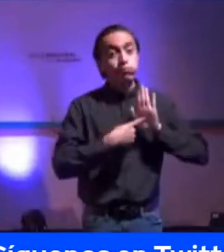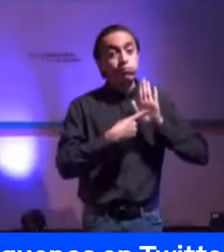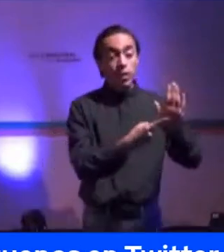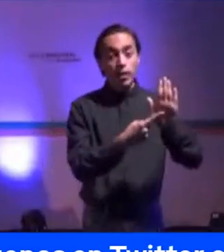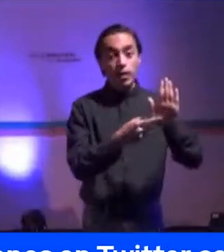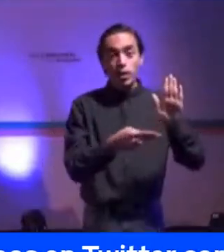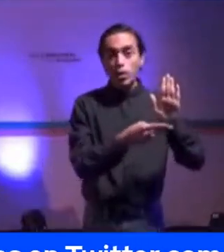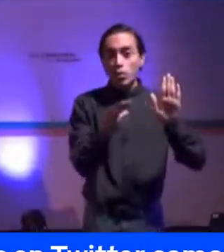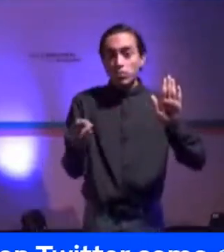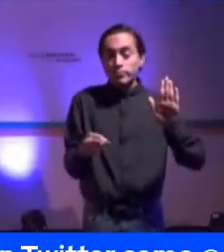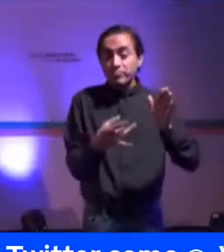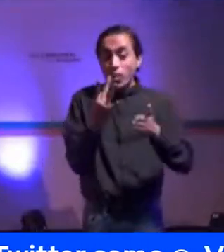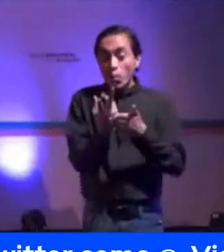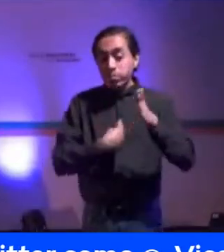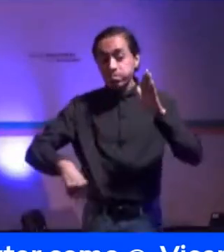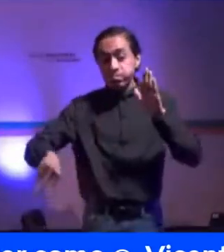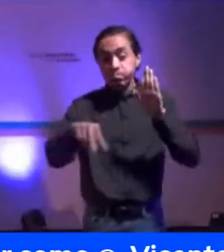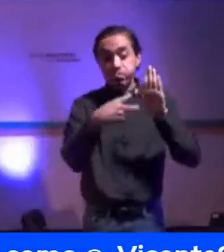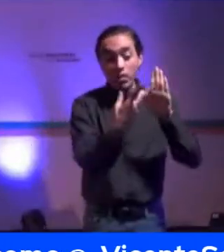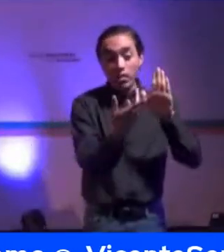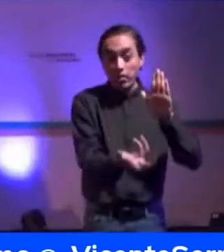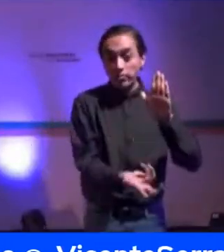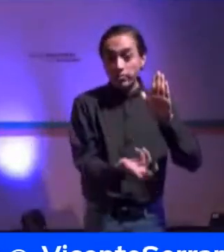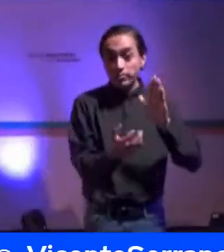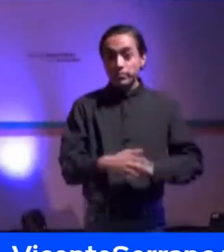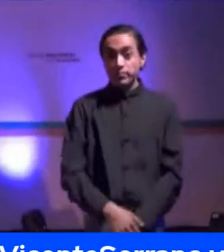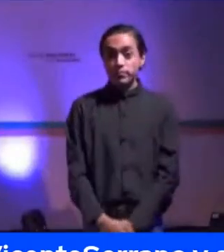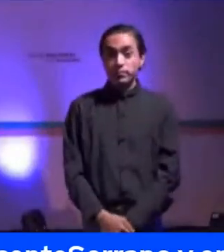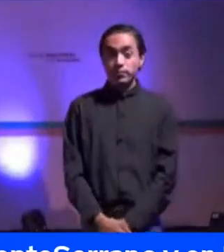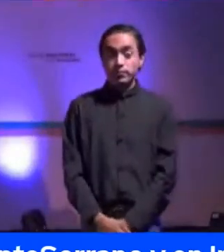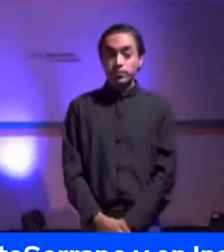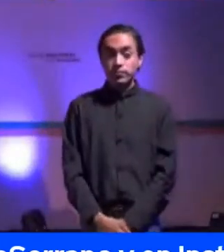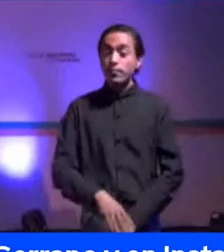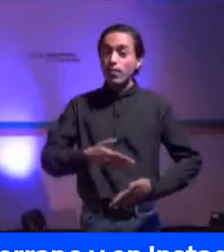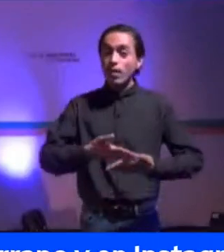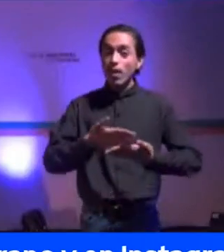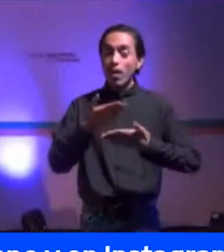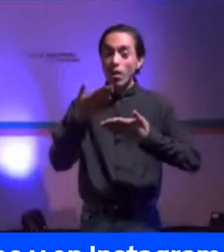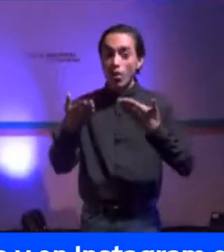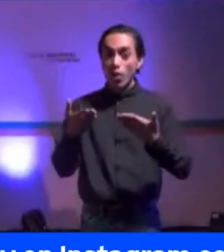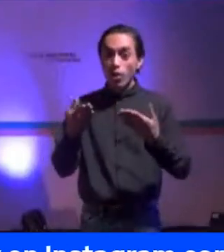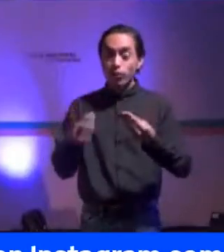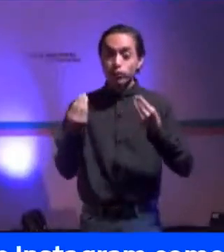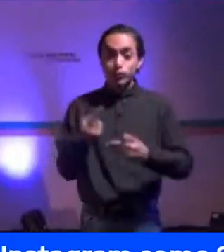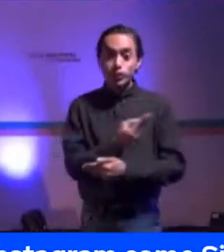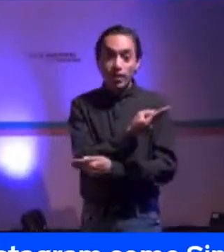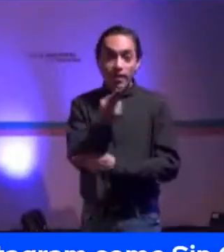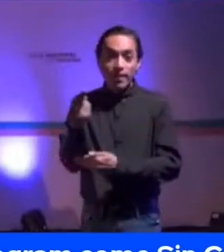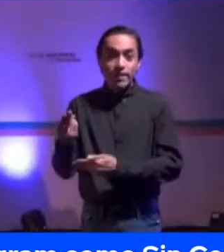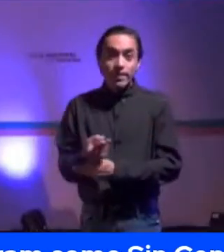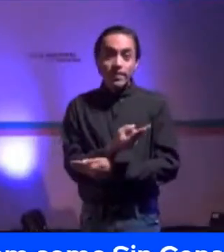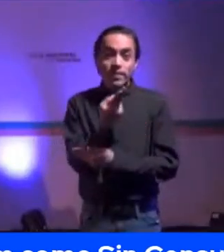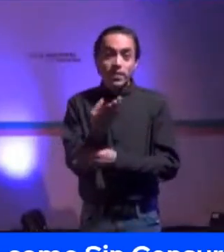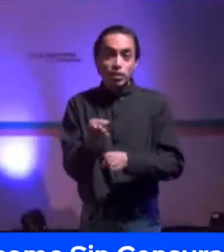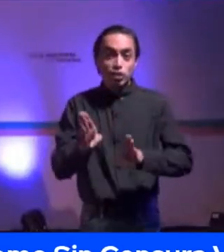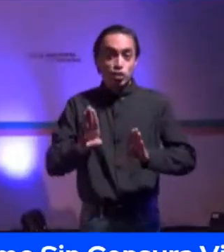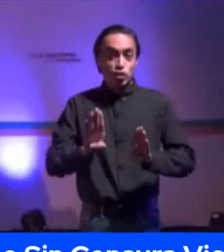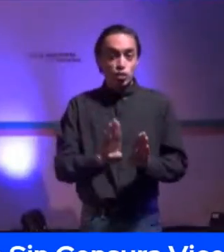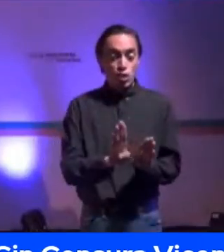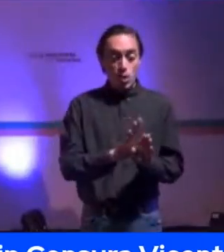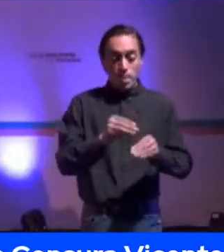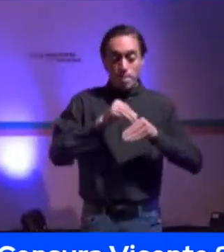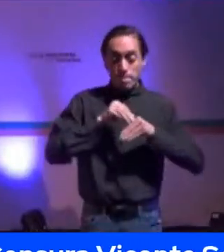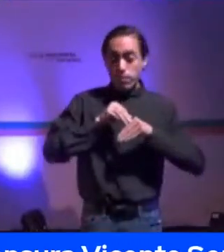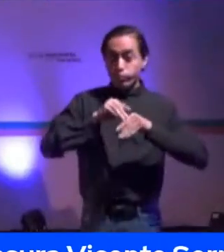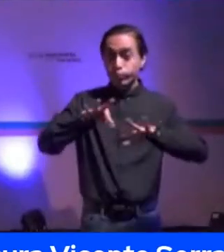solamente consumían el contenido. Y ahora muchos de ustedes son el contenido. Yo me siento